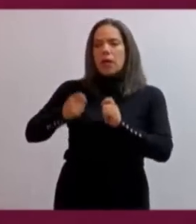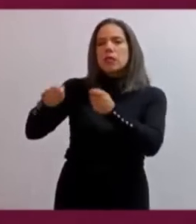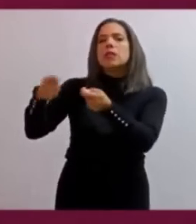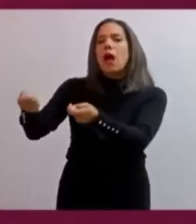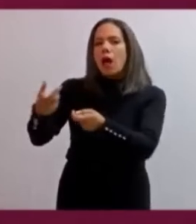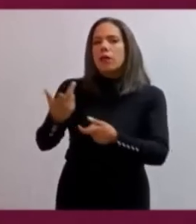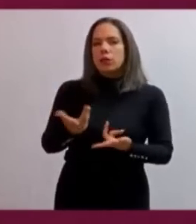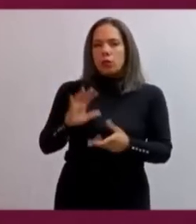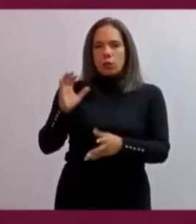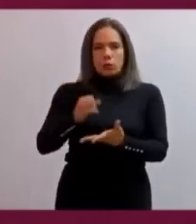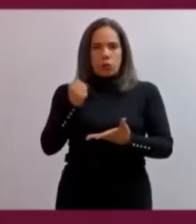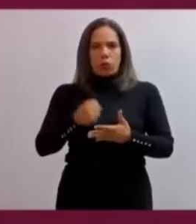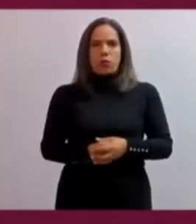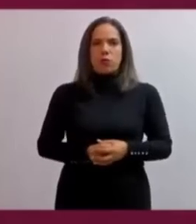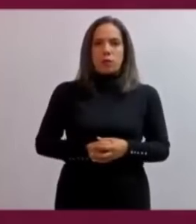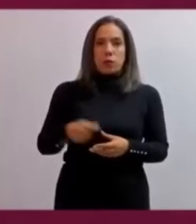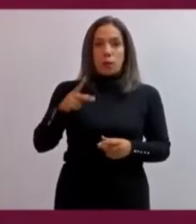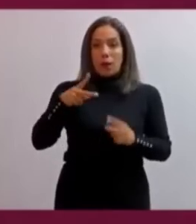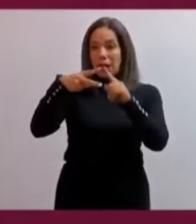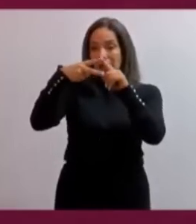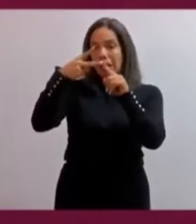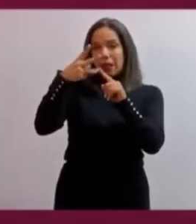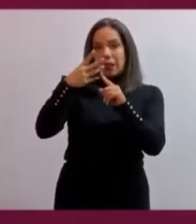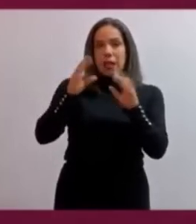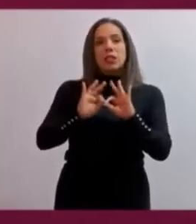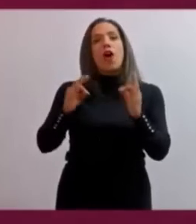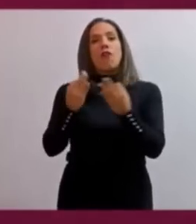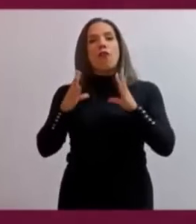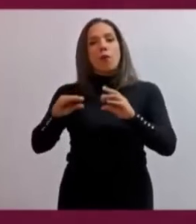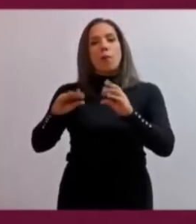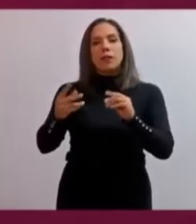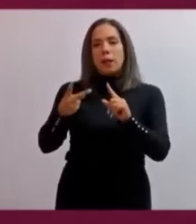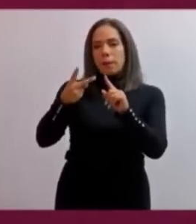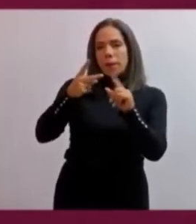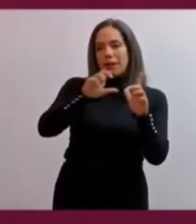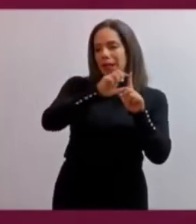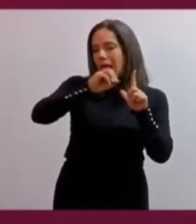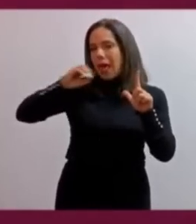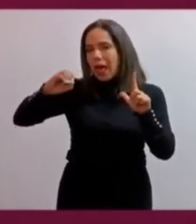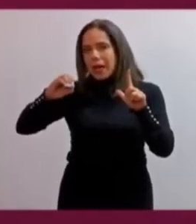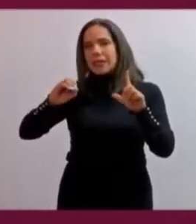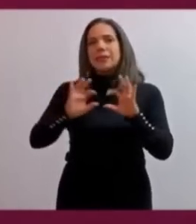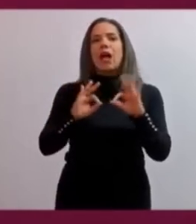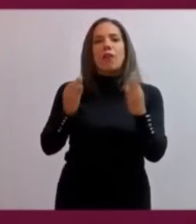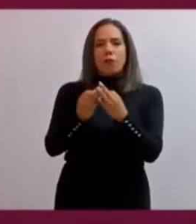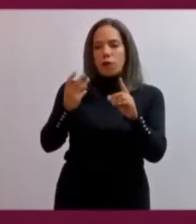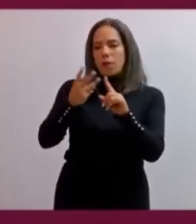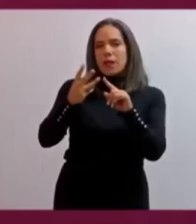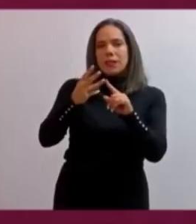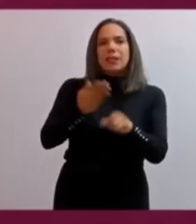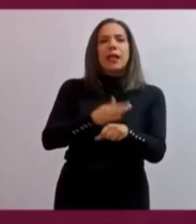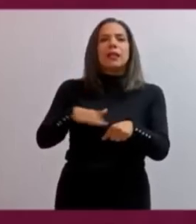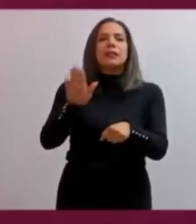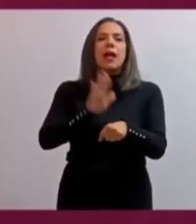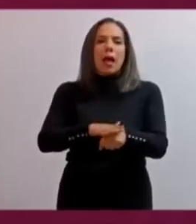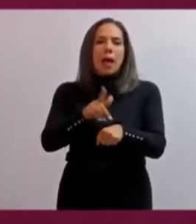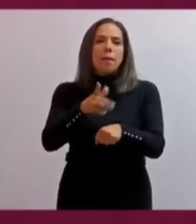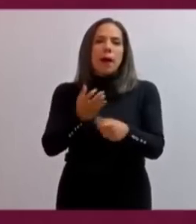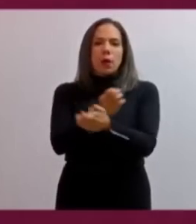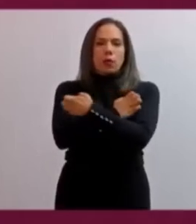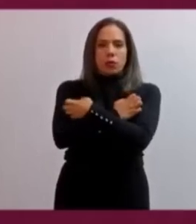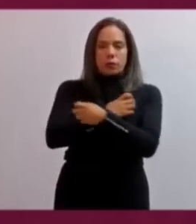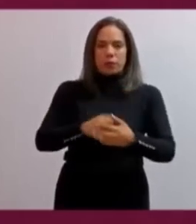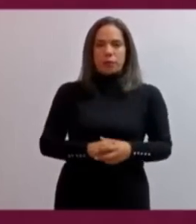se ubican en 3 ámbitos: la didáctica, el currículo y la evaluación educativa. Sus últimas publicaciones